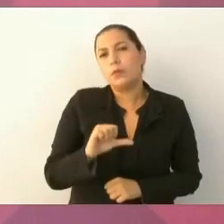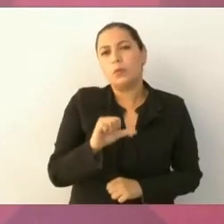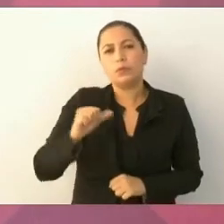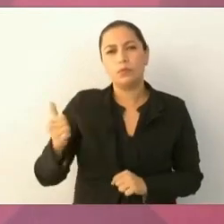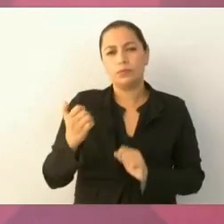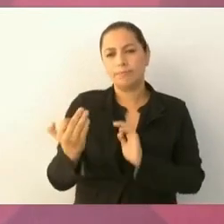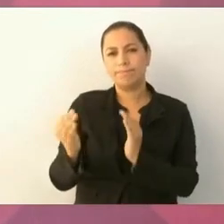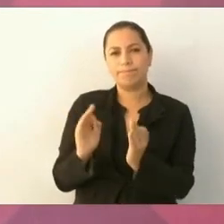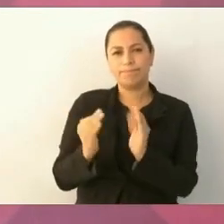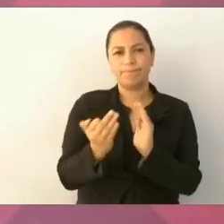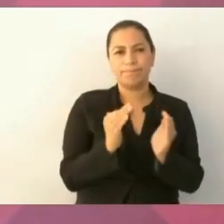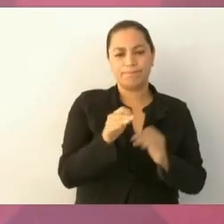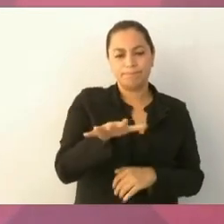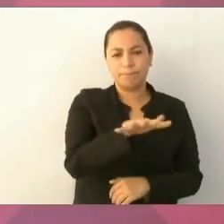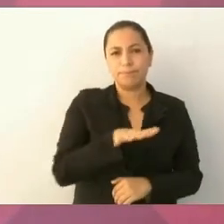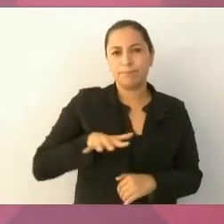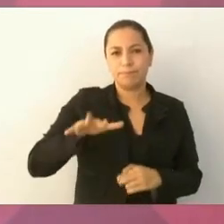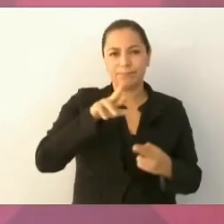pobladores de esta región,